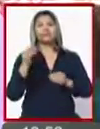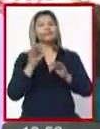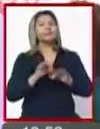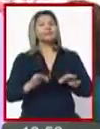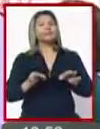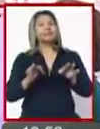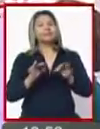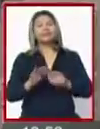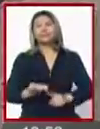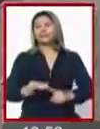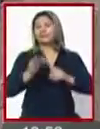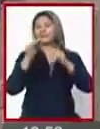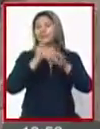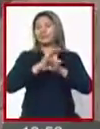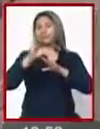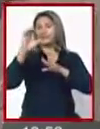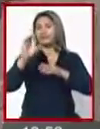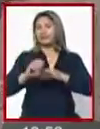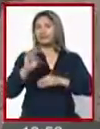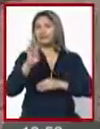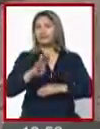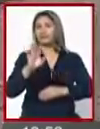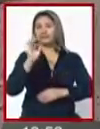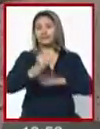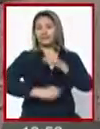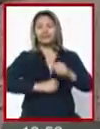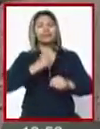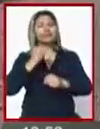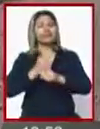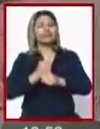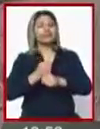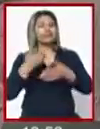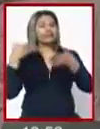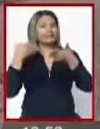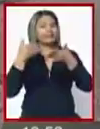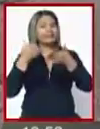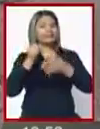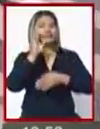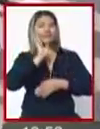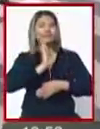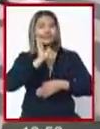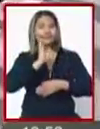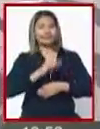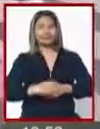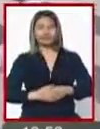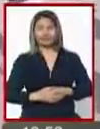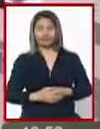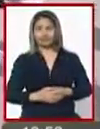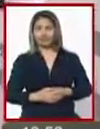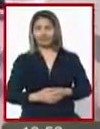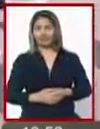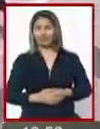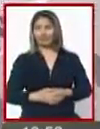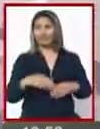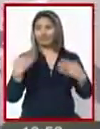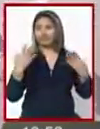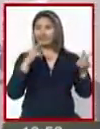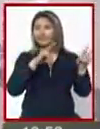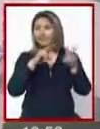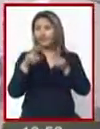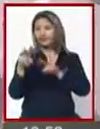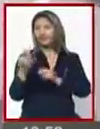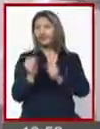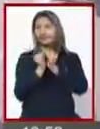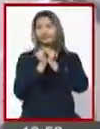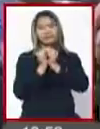especial, tomando en cuenta que ya cumple 49 años en la víspera de su medio centenar, y donde hemos podido apreciar